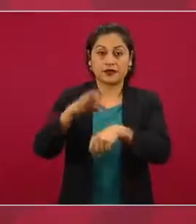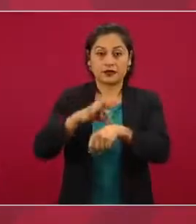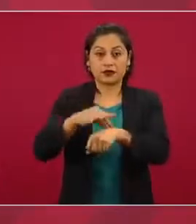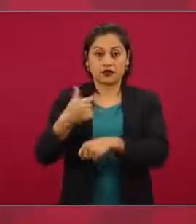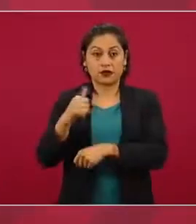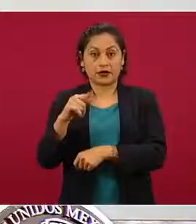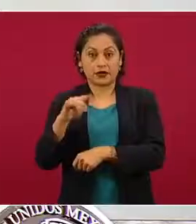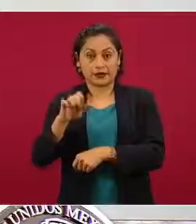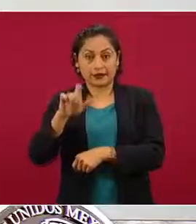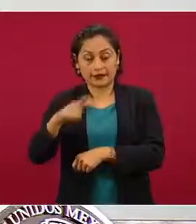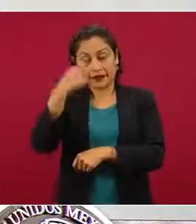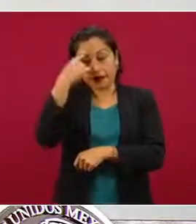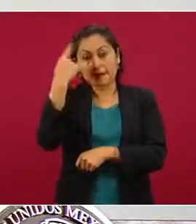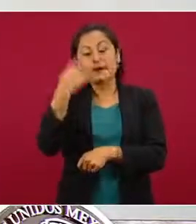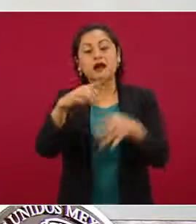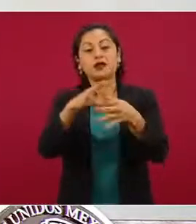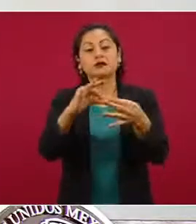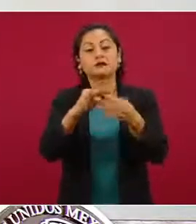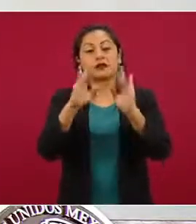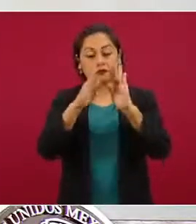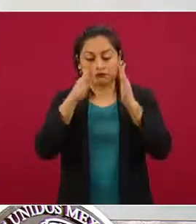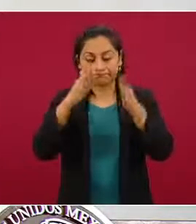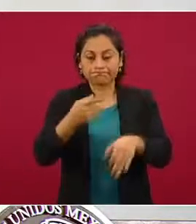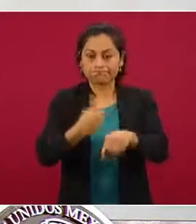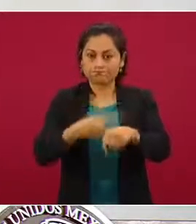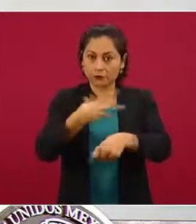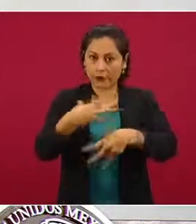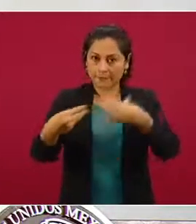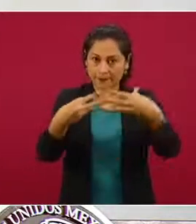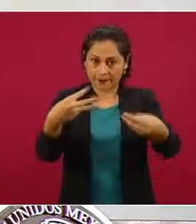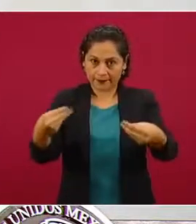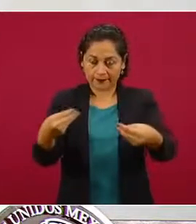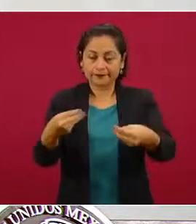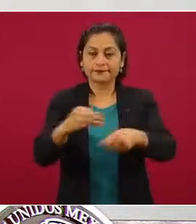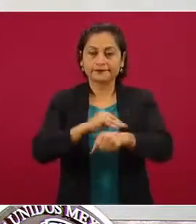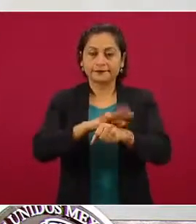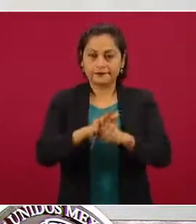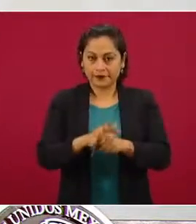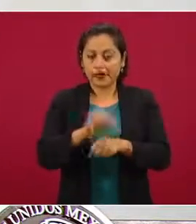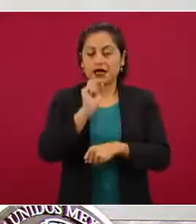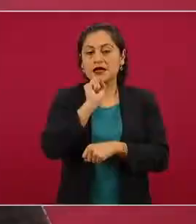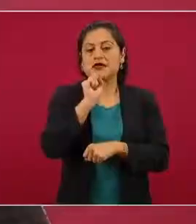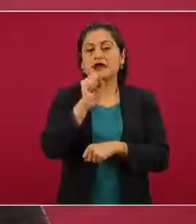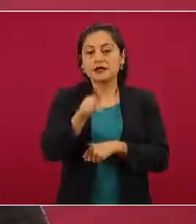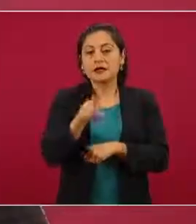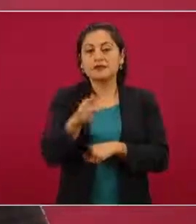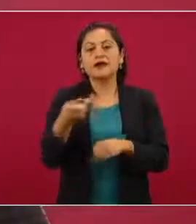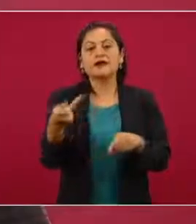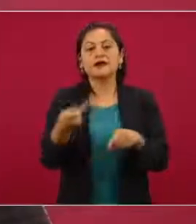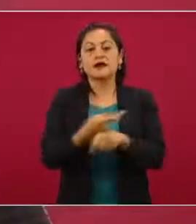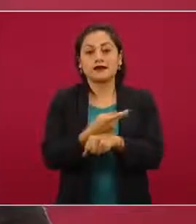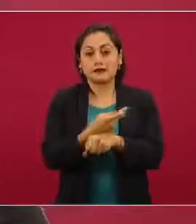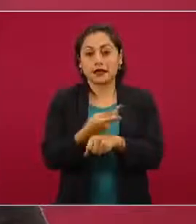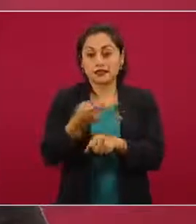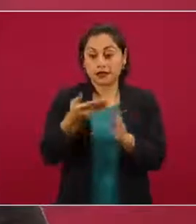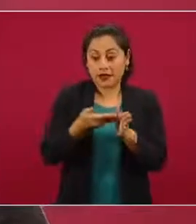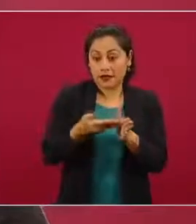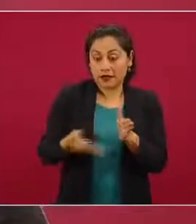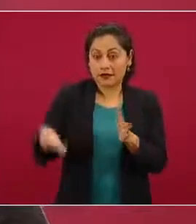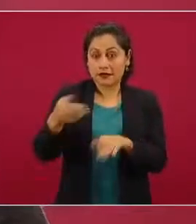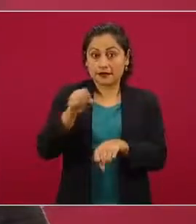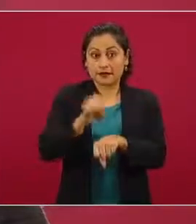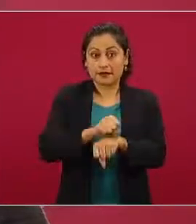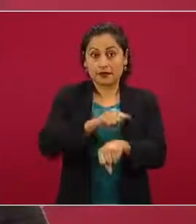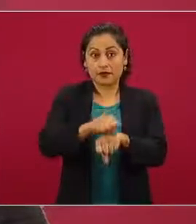de los datos de la epidemia y desde luego lo que ha sucedido al inicio de la semana